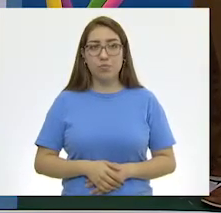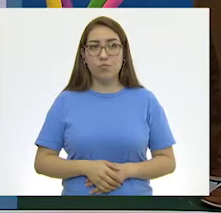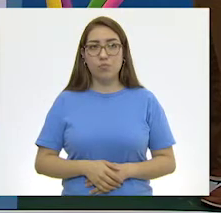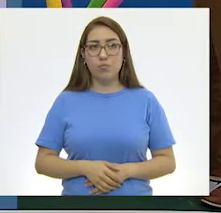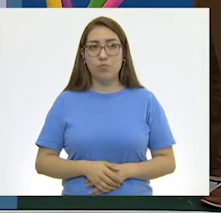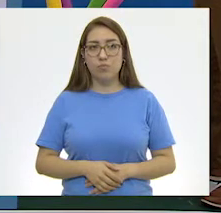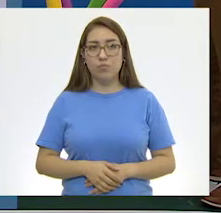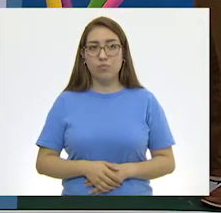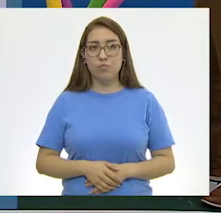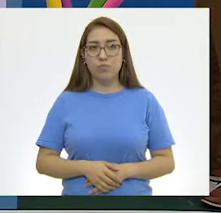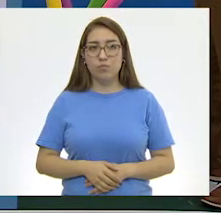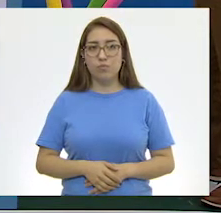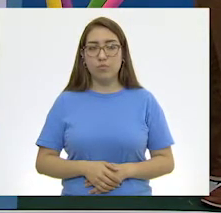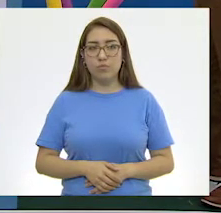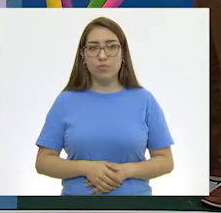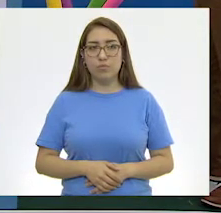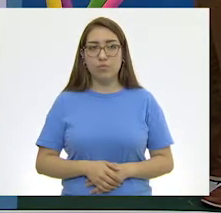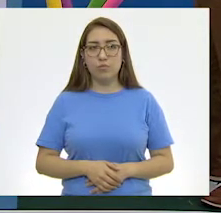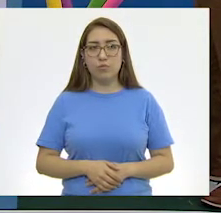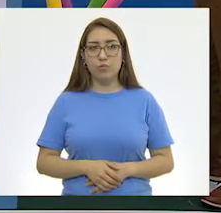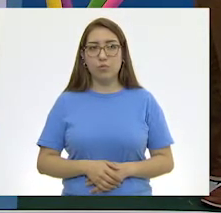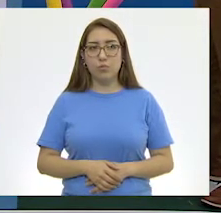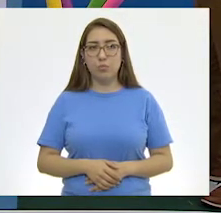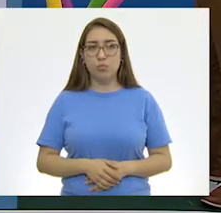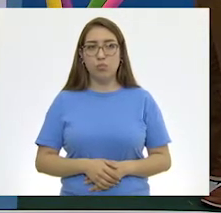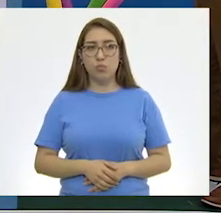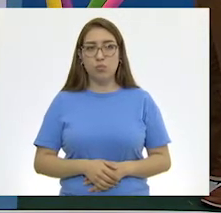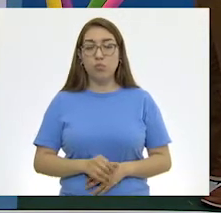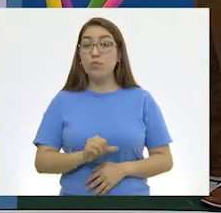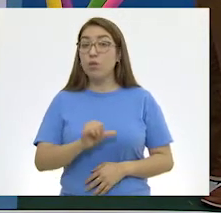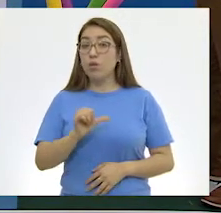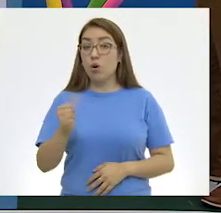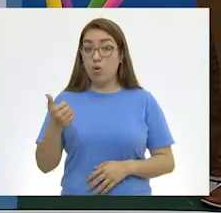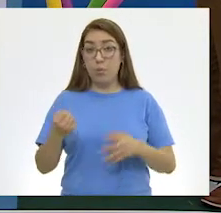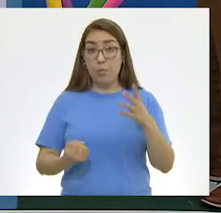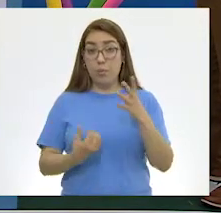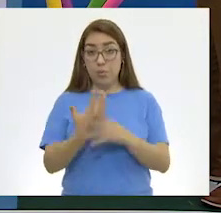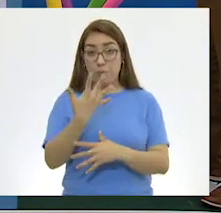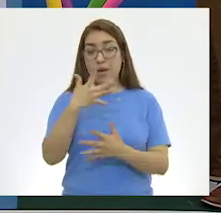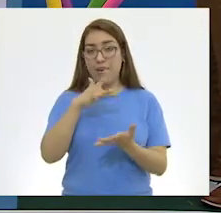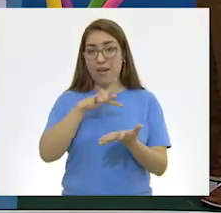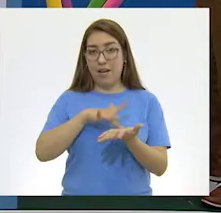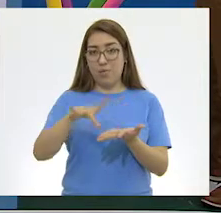rosita como que no se vio. E iniciamos las de apoyo.